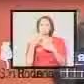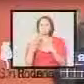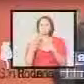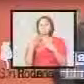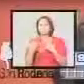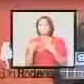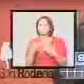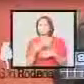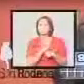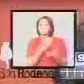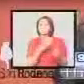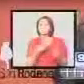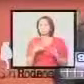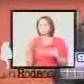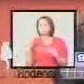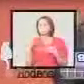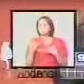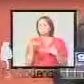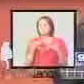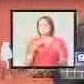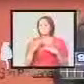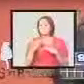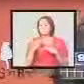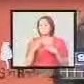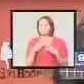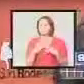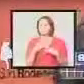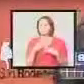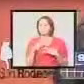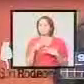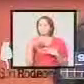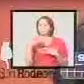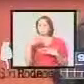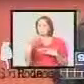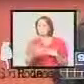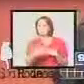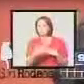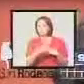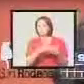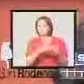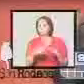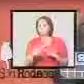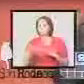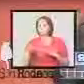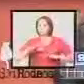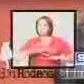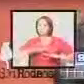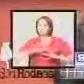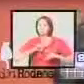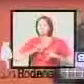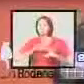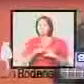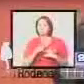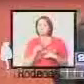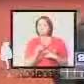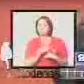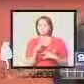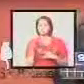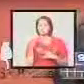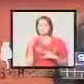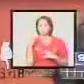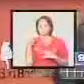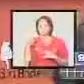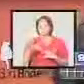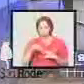de que la tasa de interés era la tasa de interés de la tasa básica pasiva, que ahorita... De un